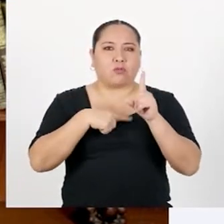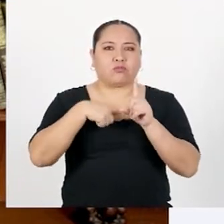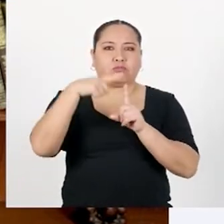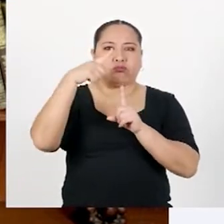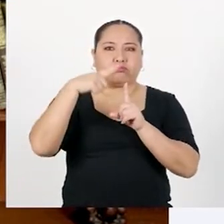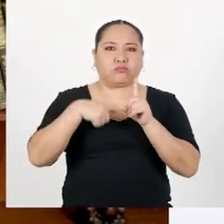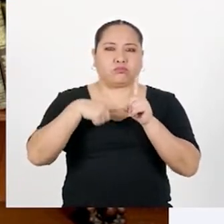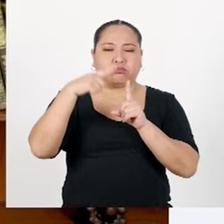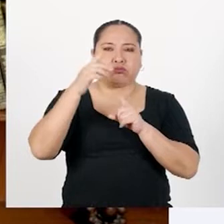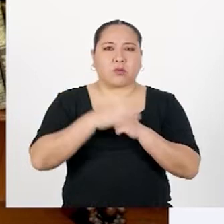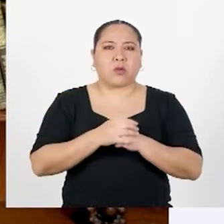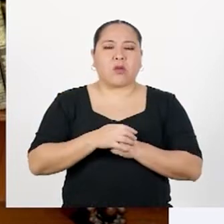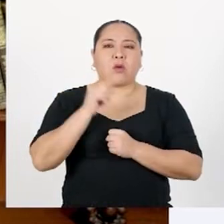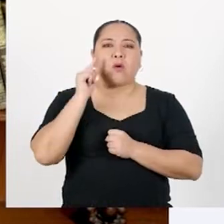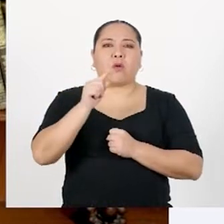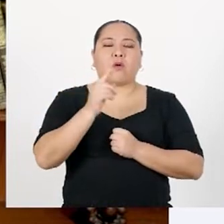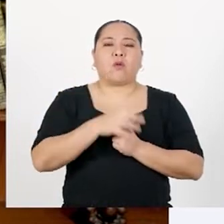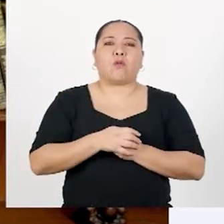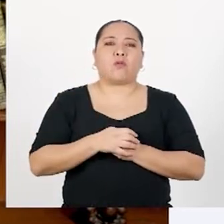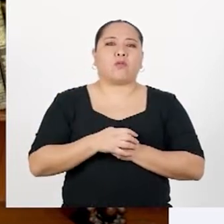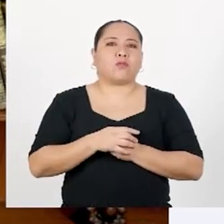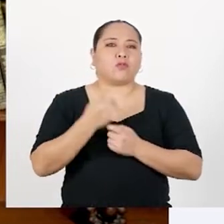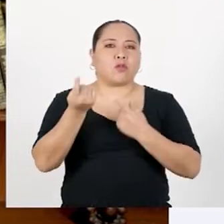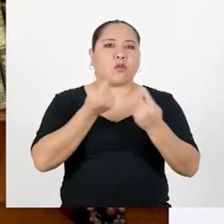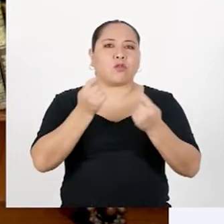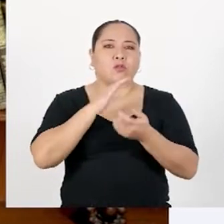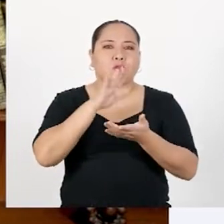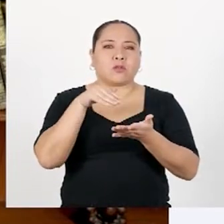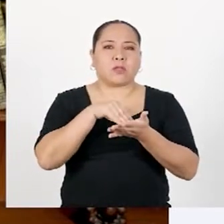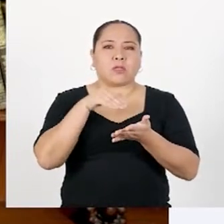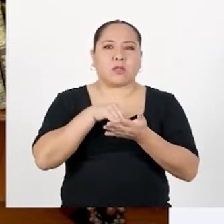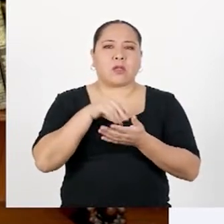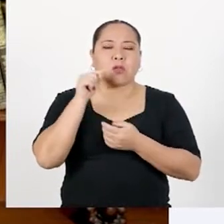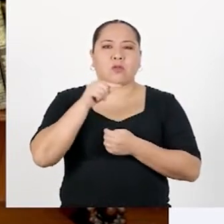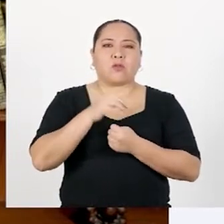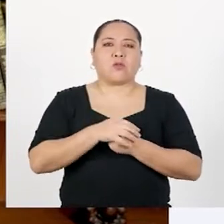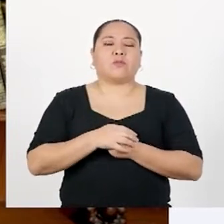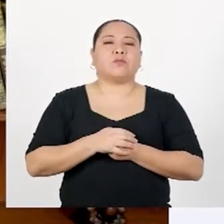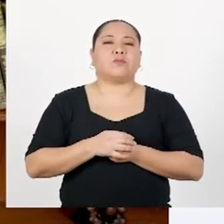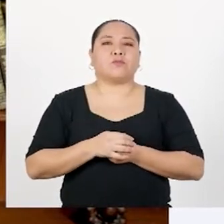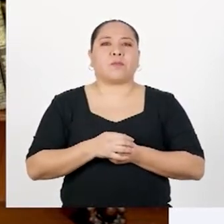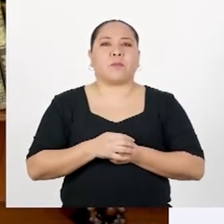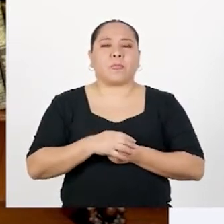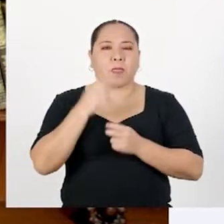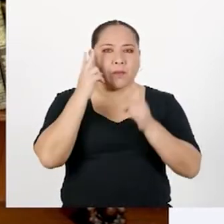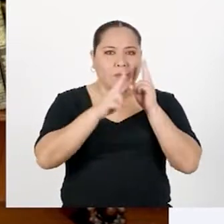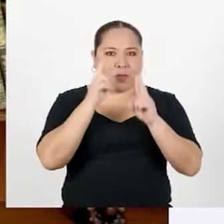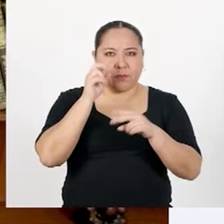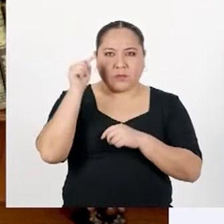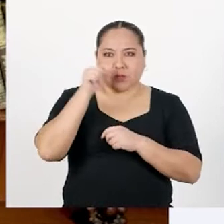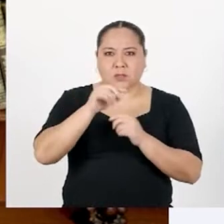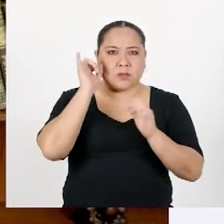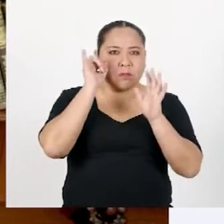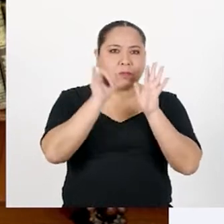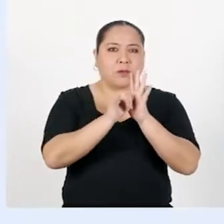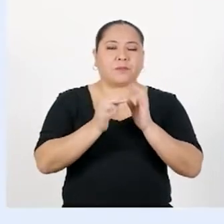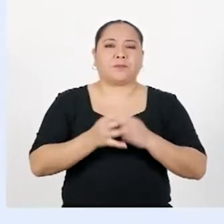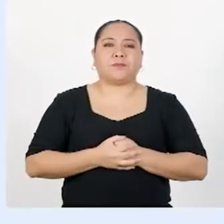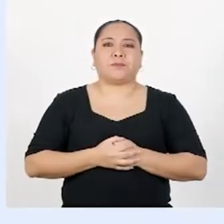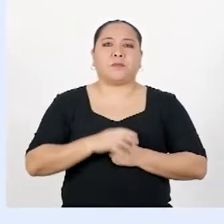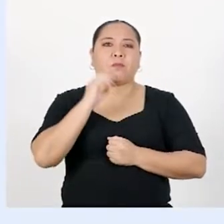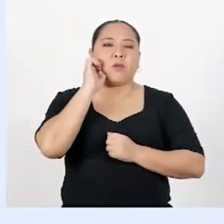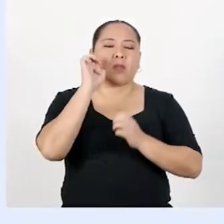la temperatura, un sensor, un control central y un efector. Veámoslo en esta